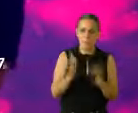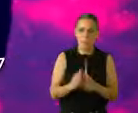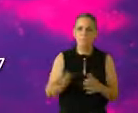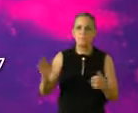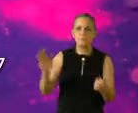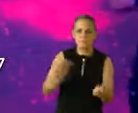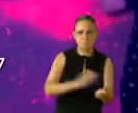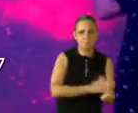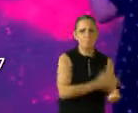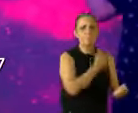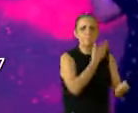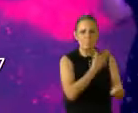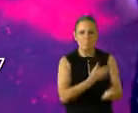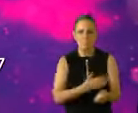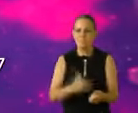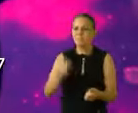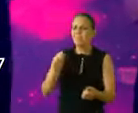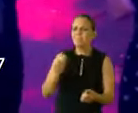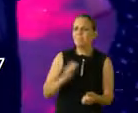Una vez más.